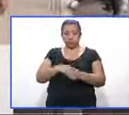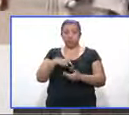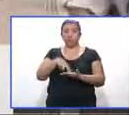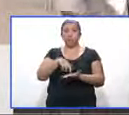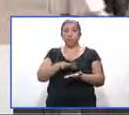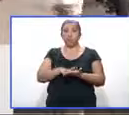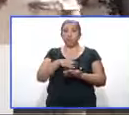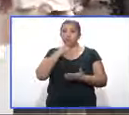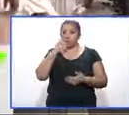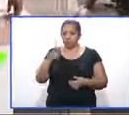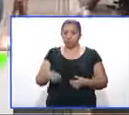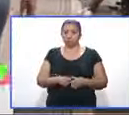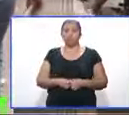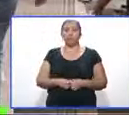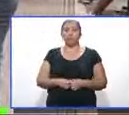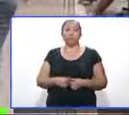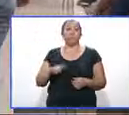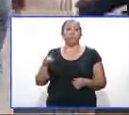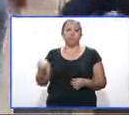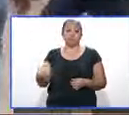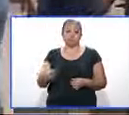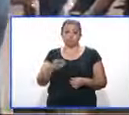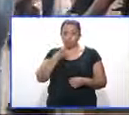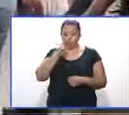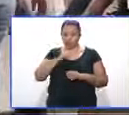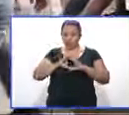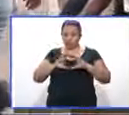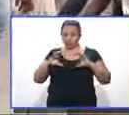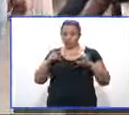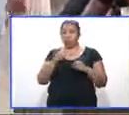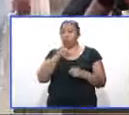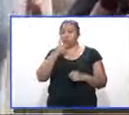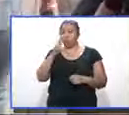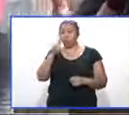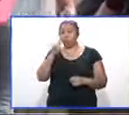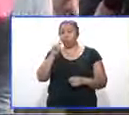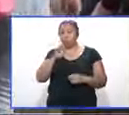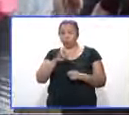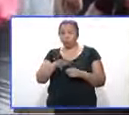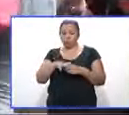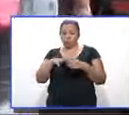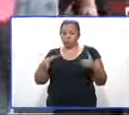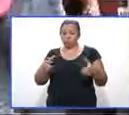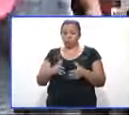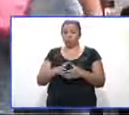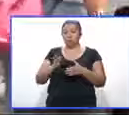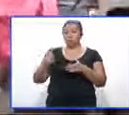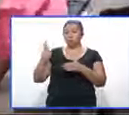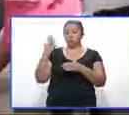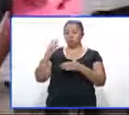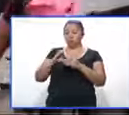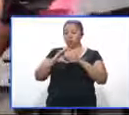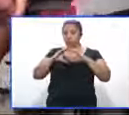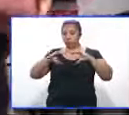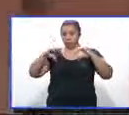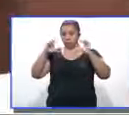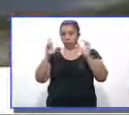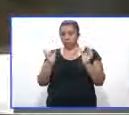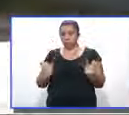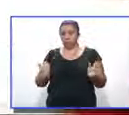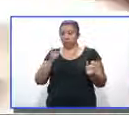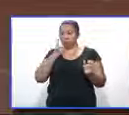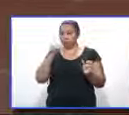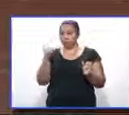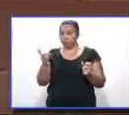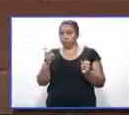registra cuando el endometrio, que es el revestimiento del útero o matriz, crece fuera del útero e invade otros órganos en